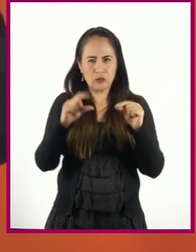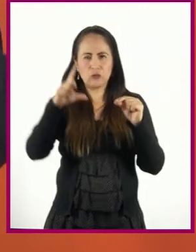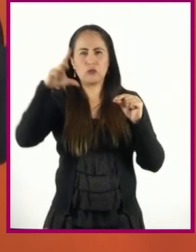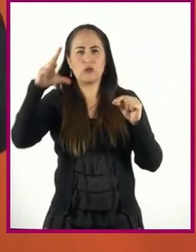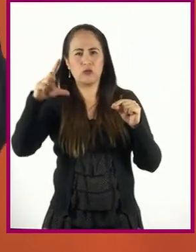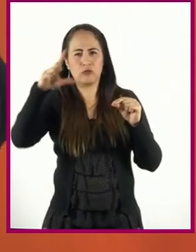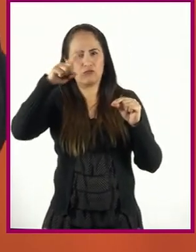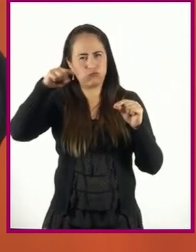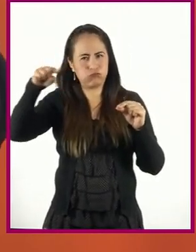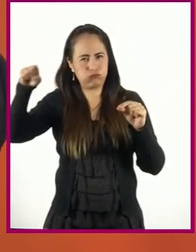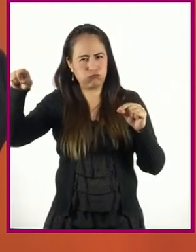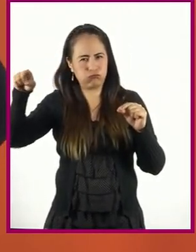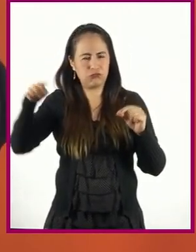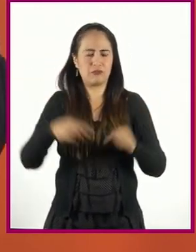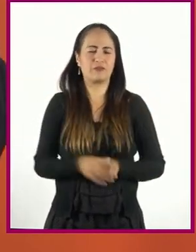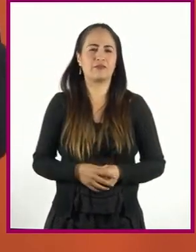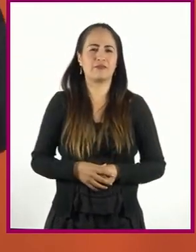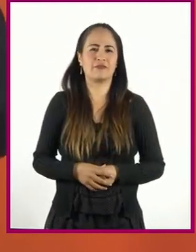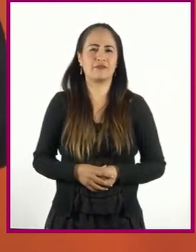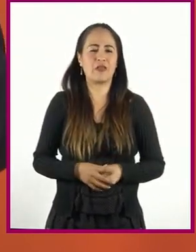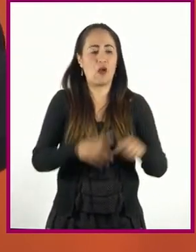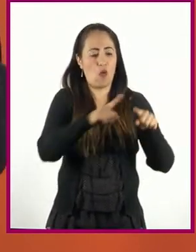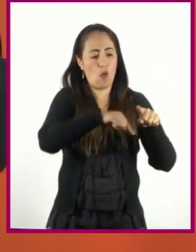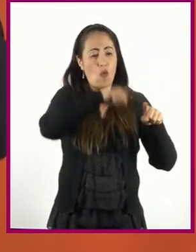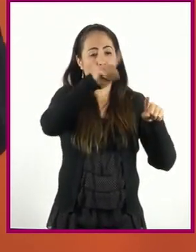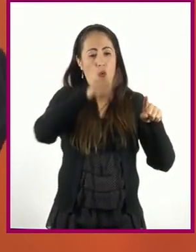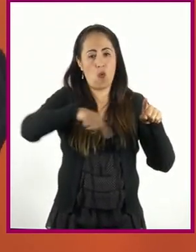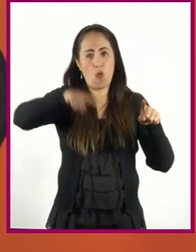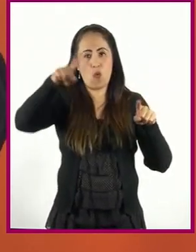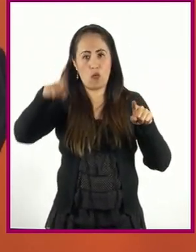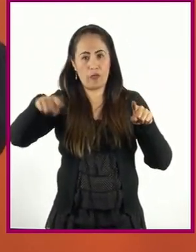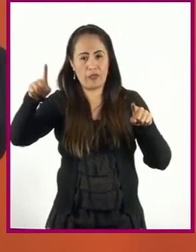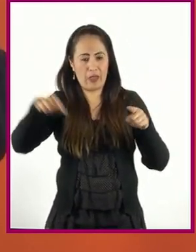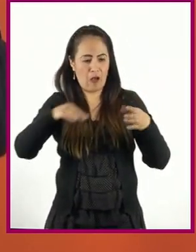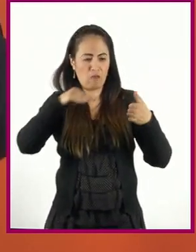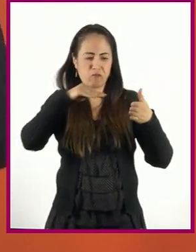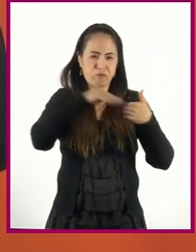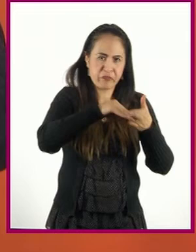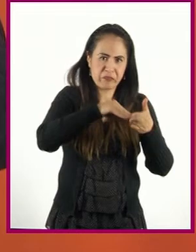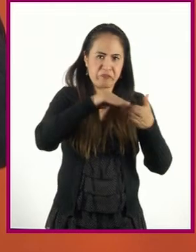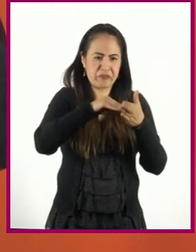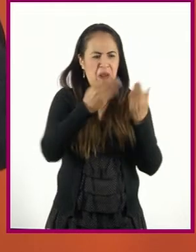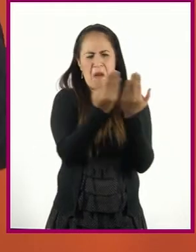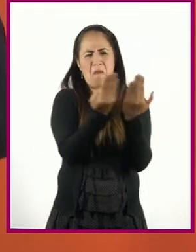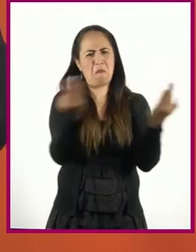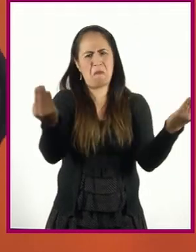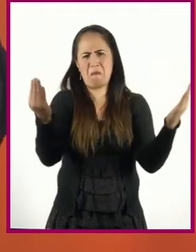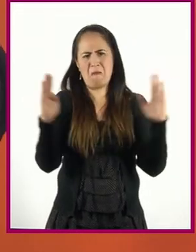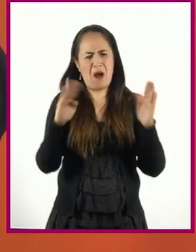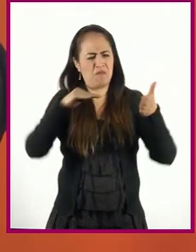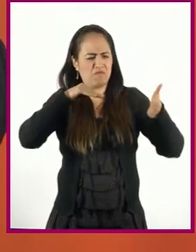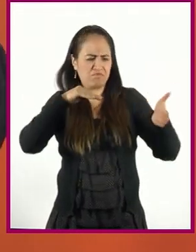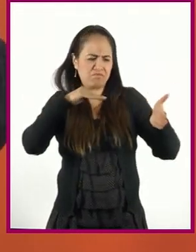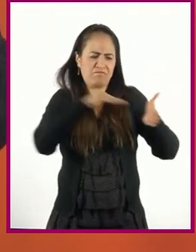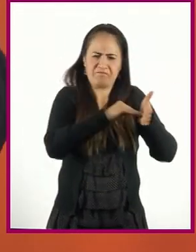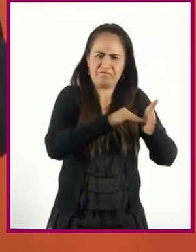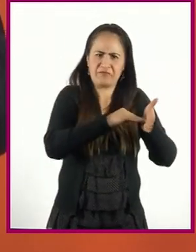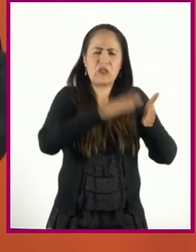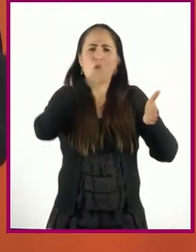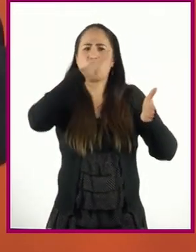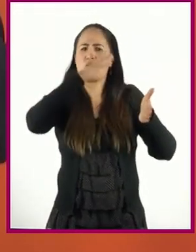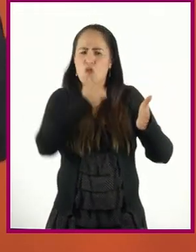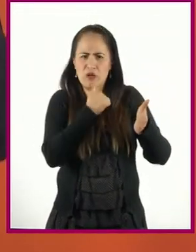y, por lo tanto, la onda interpreta esta reja como una pared sólida, por la cual no